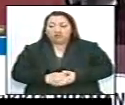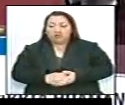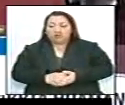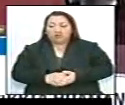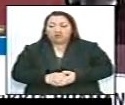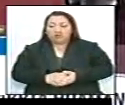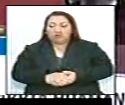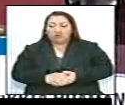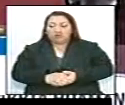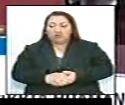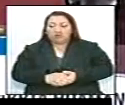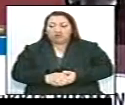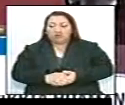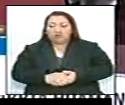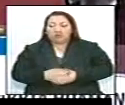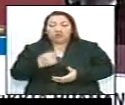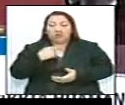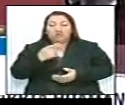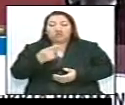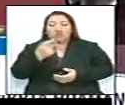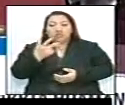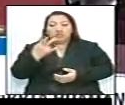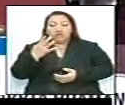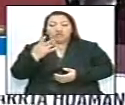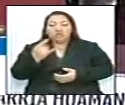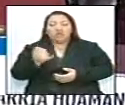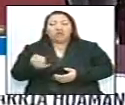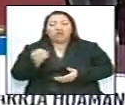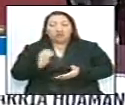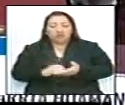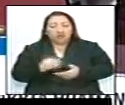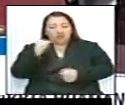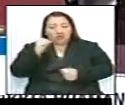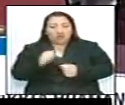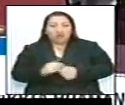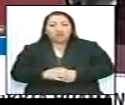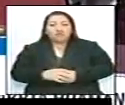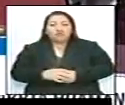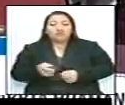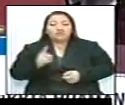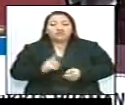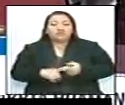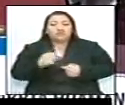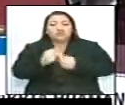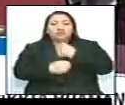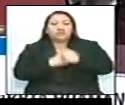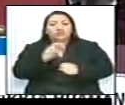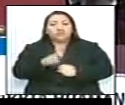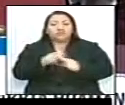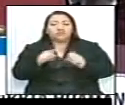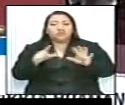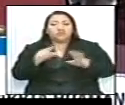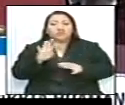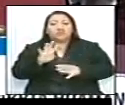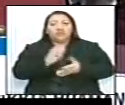se refiere al 134. Además, hay que recordar que hasta el año 2017 eran 4 meses. A